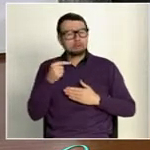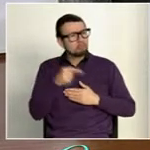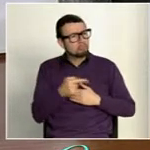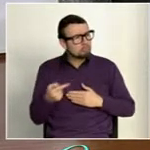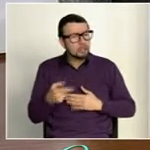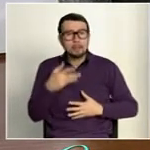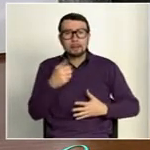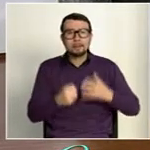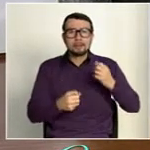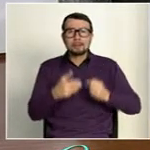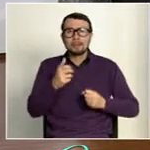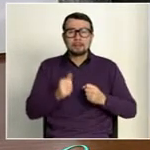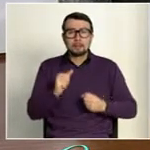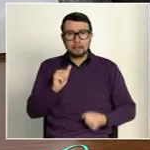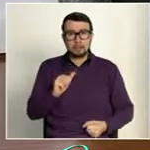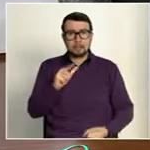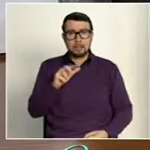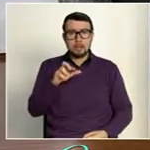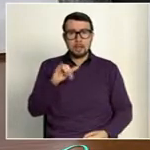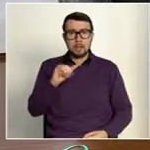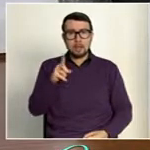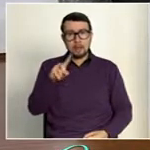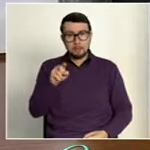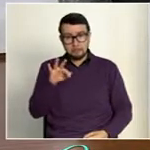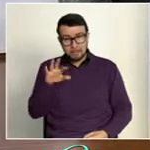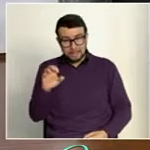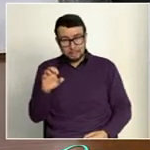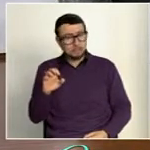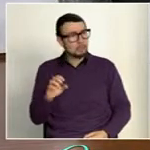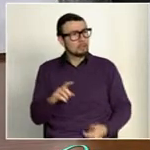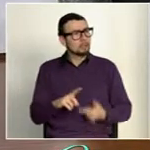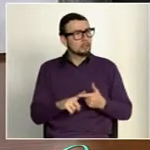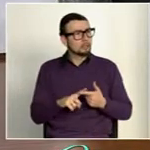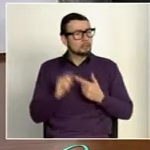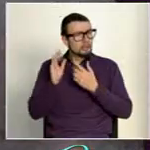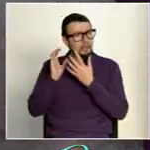de alpiste, la leche de coco,